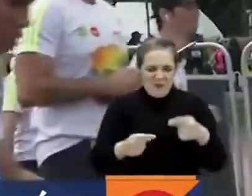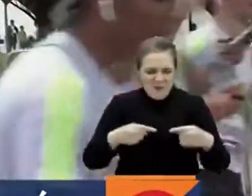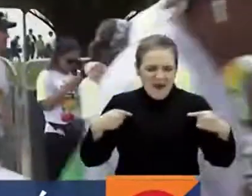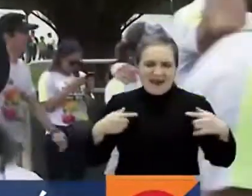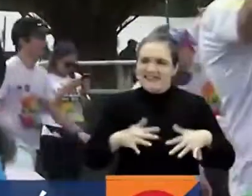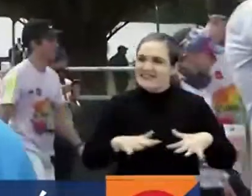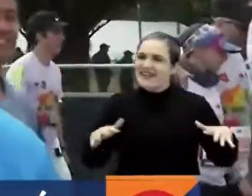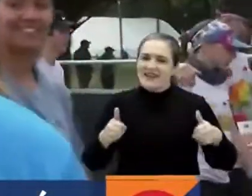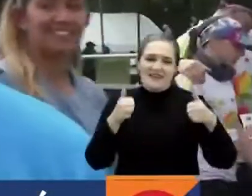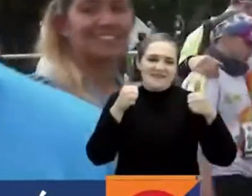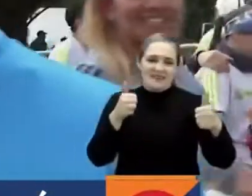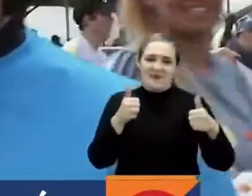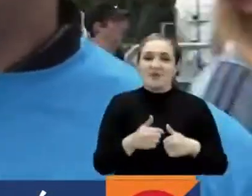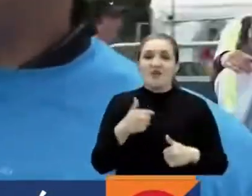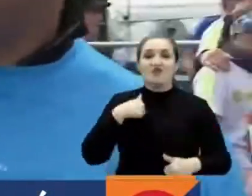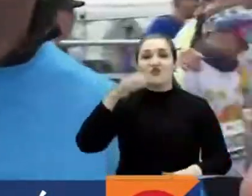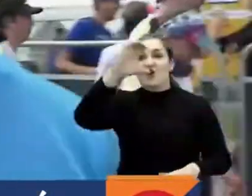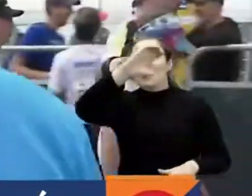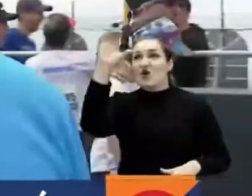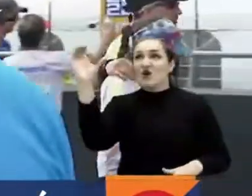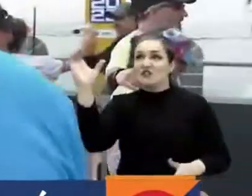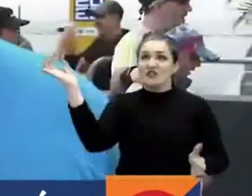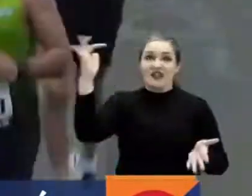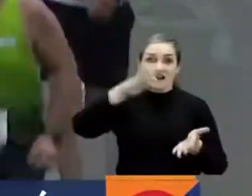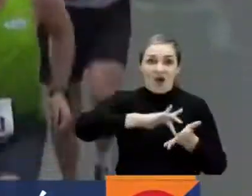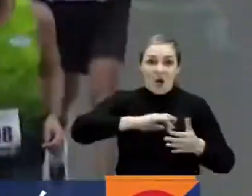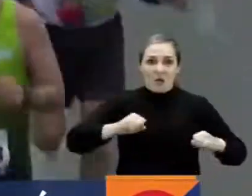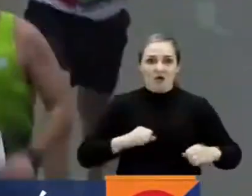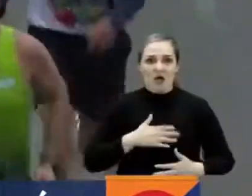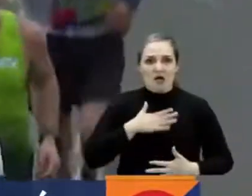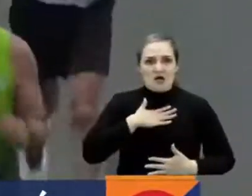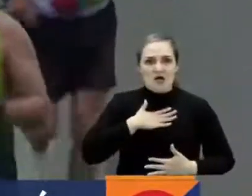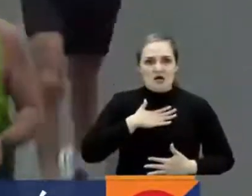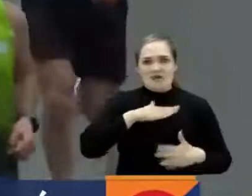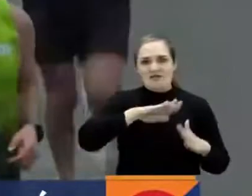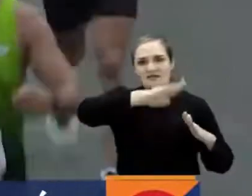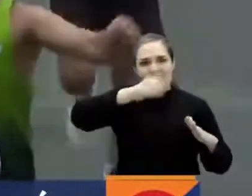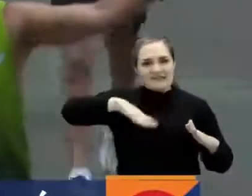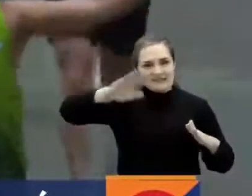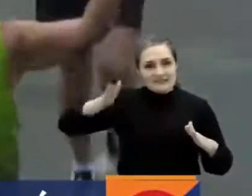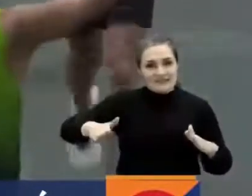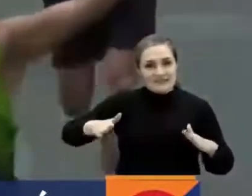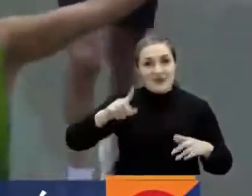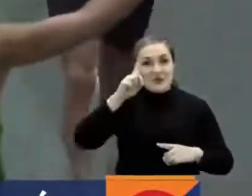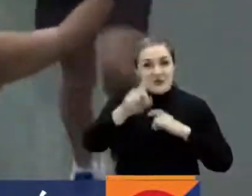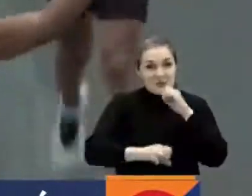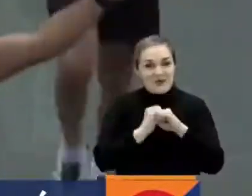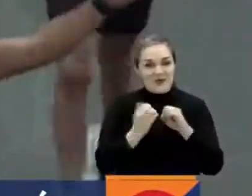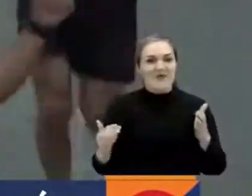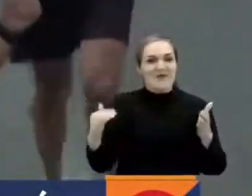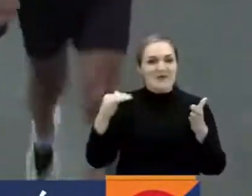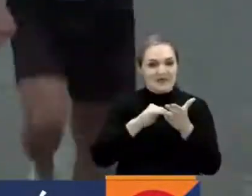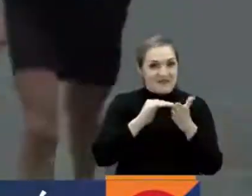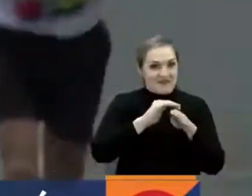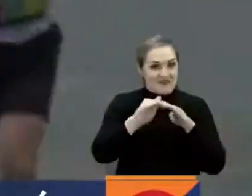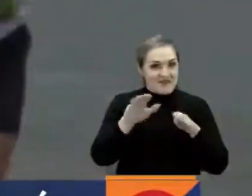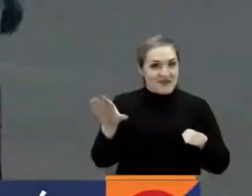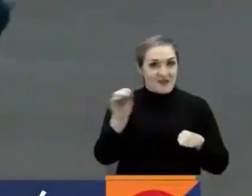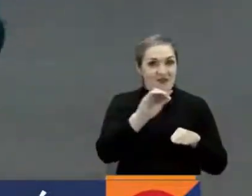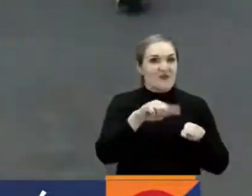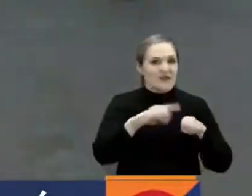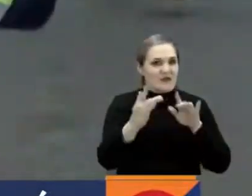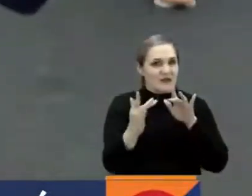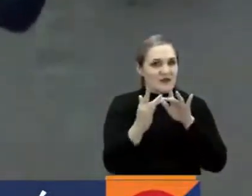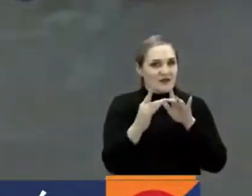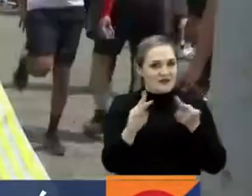meta cumplida, soy de la costa y la altura me friega. La invitación quedó para el próximo año y para seguir conectados